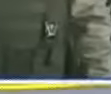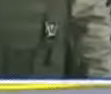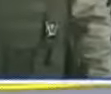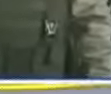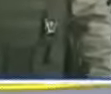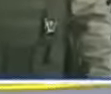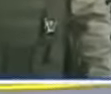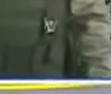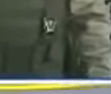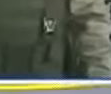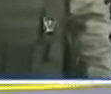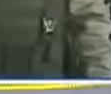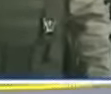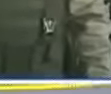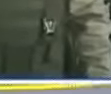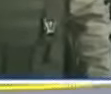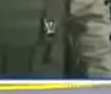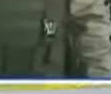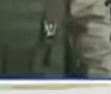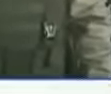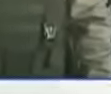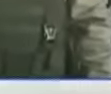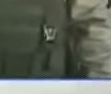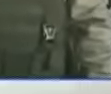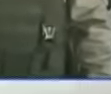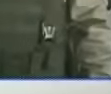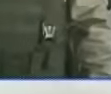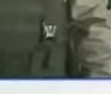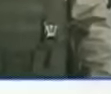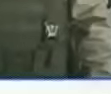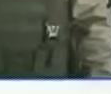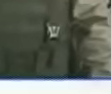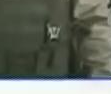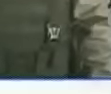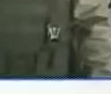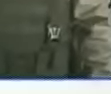Bolivariana. Adelante, mi comandante en jefe.